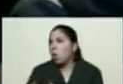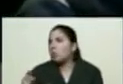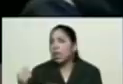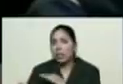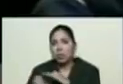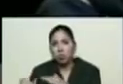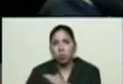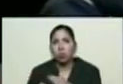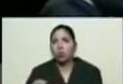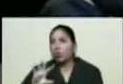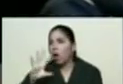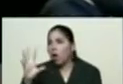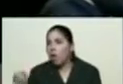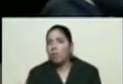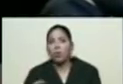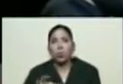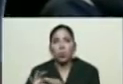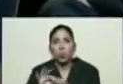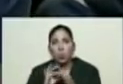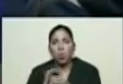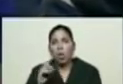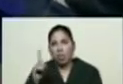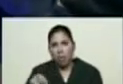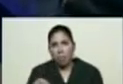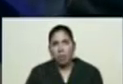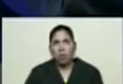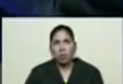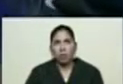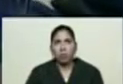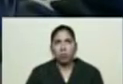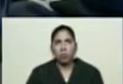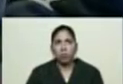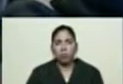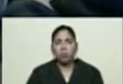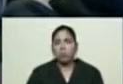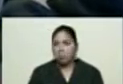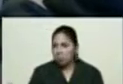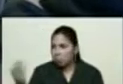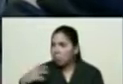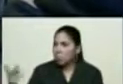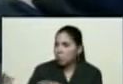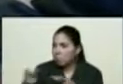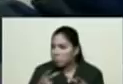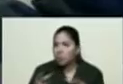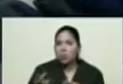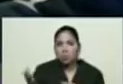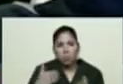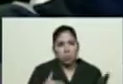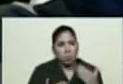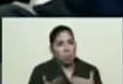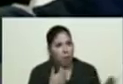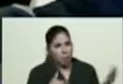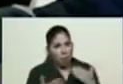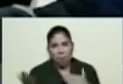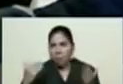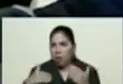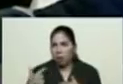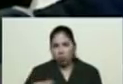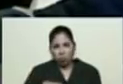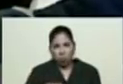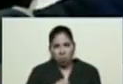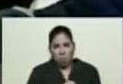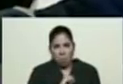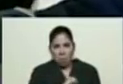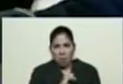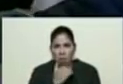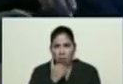la Unión Africana, la hemos invitado, la CDAO también de África, la hemos invitado, el CARICOM, que vengan, nosotros no tenemos nada